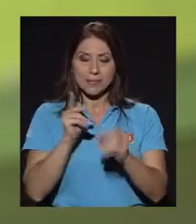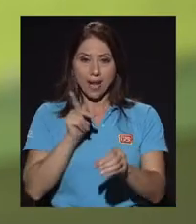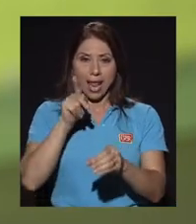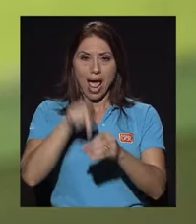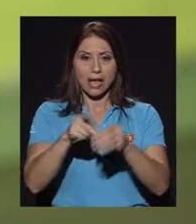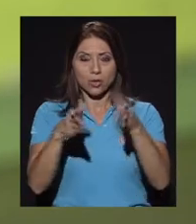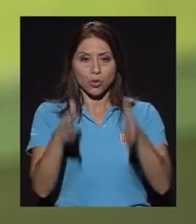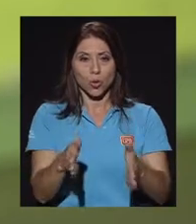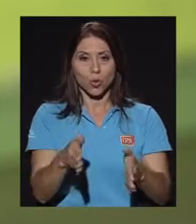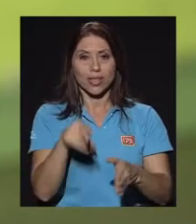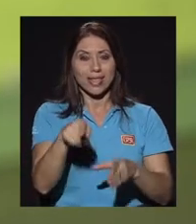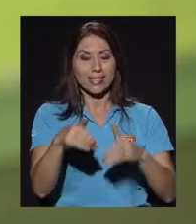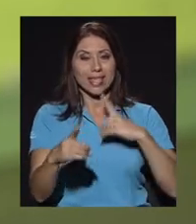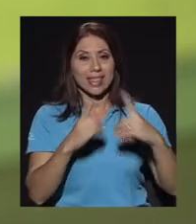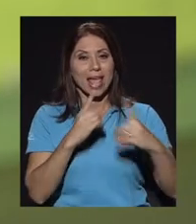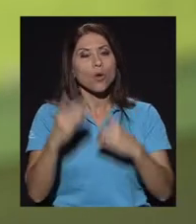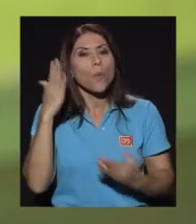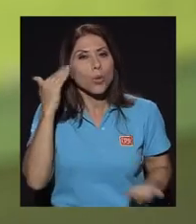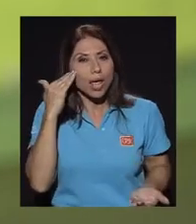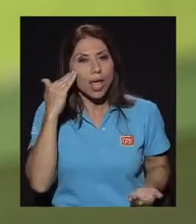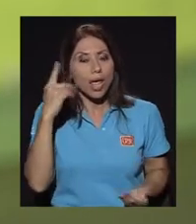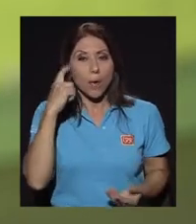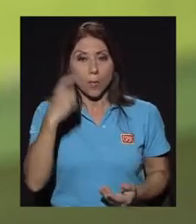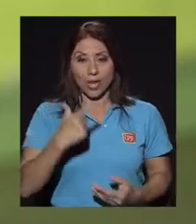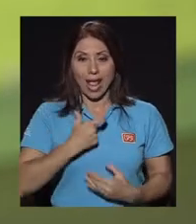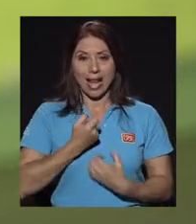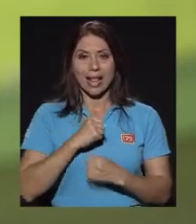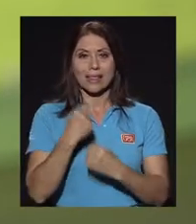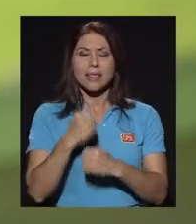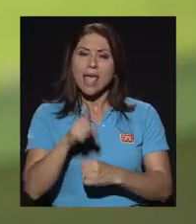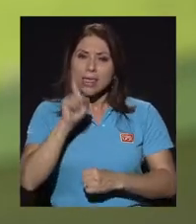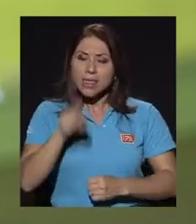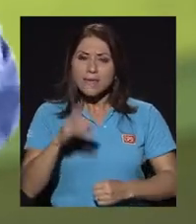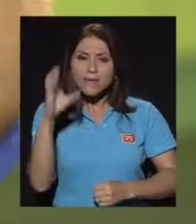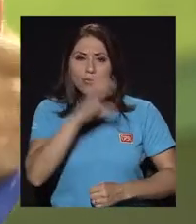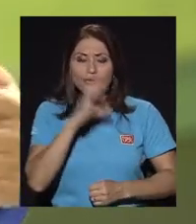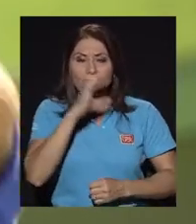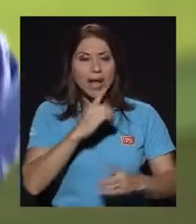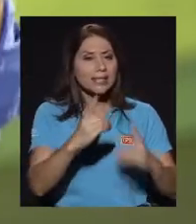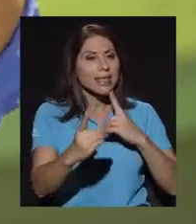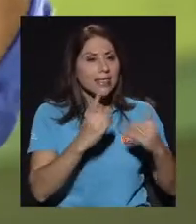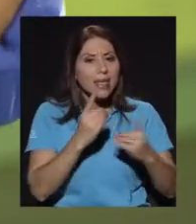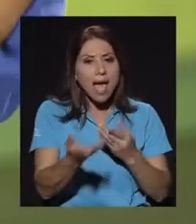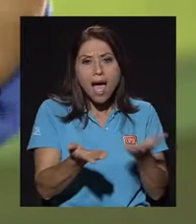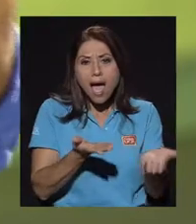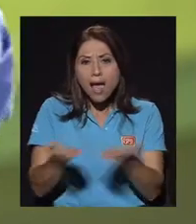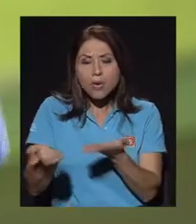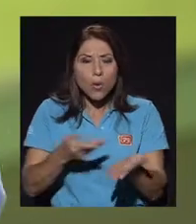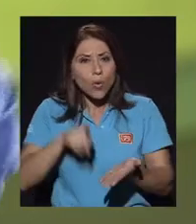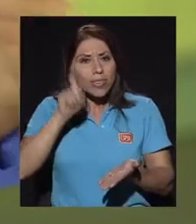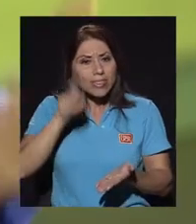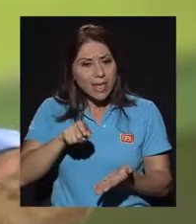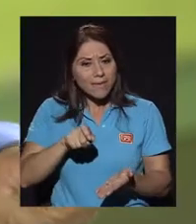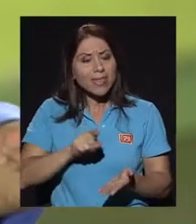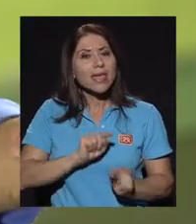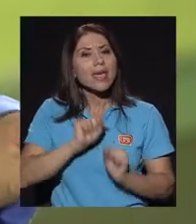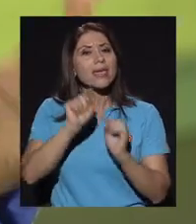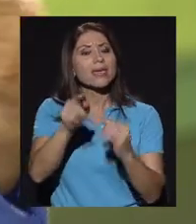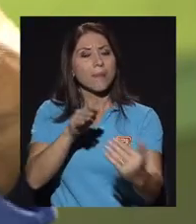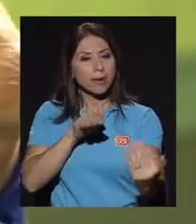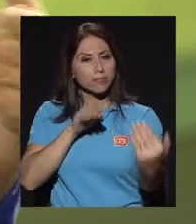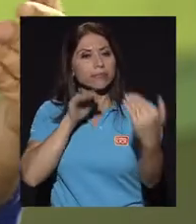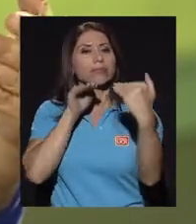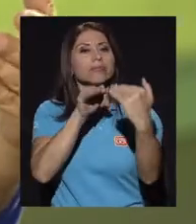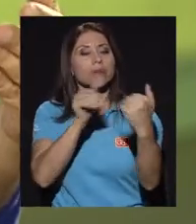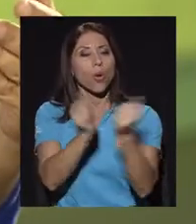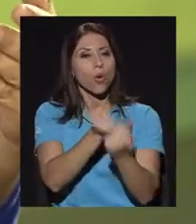de ese diálogo. O sea, ¿por qué? Porque la alcaldía tiene que buscar ese diálogo, tiene que ir a ponerse de tú a tú